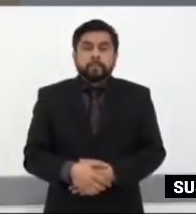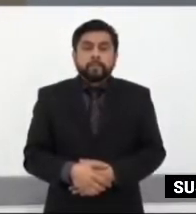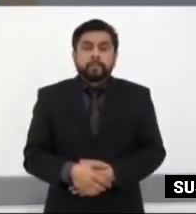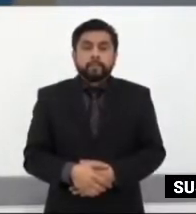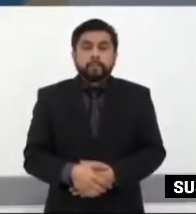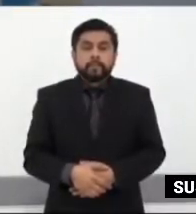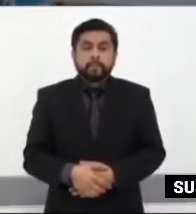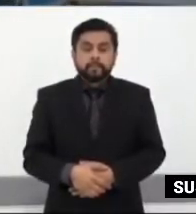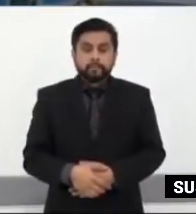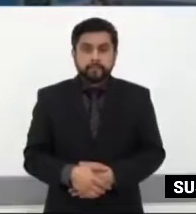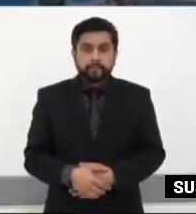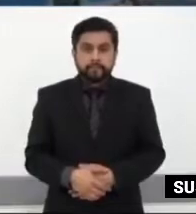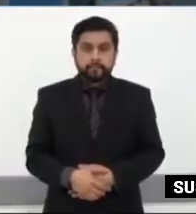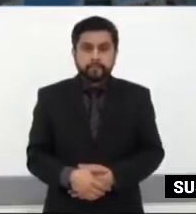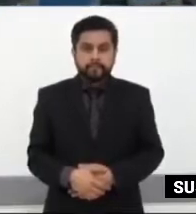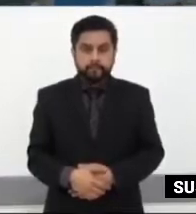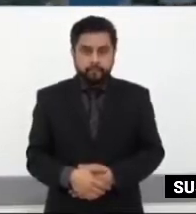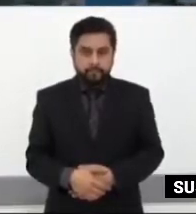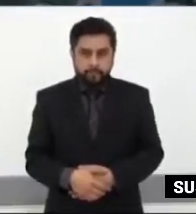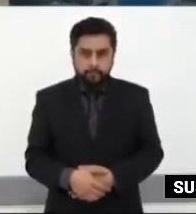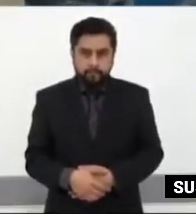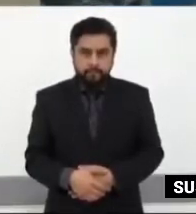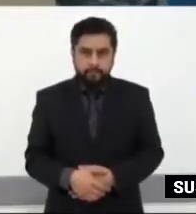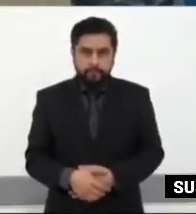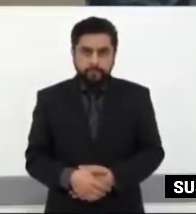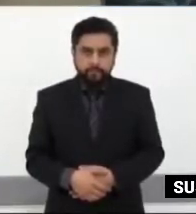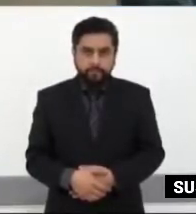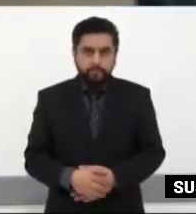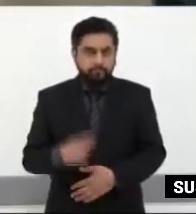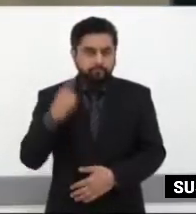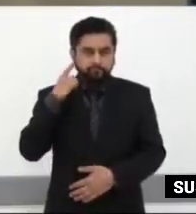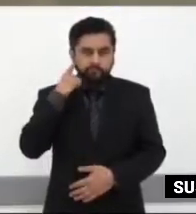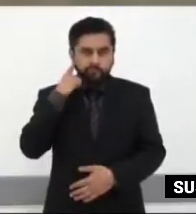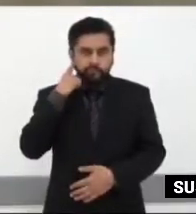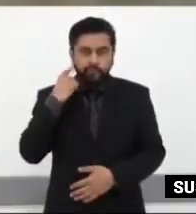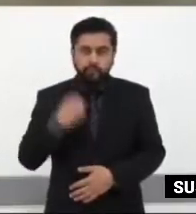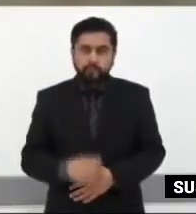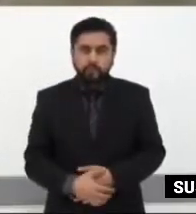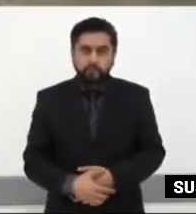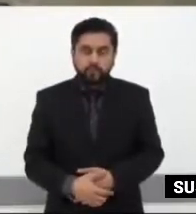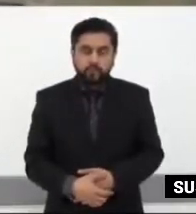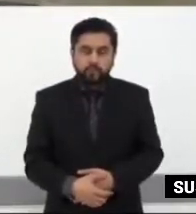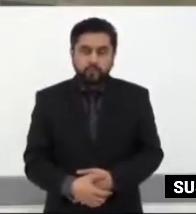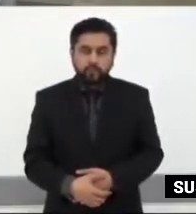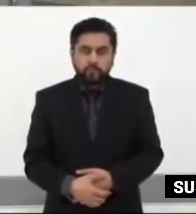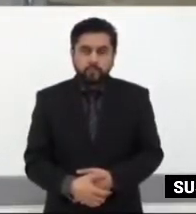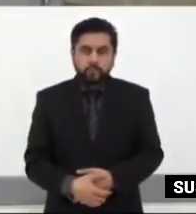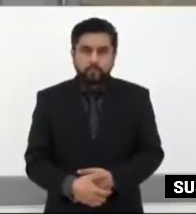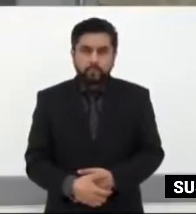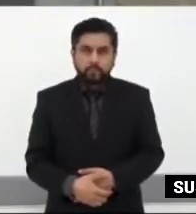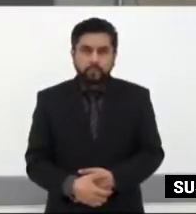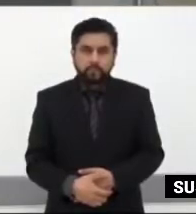costo tendría? Es un costo alto. Pero habría que ver, ¿no? Porque